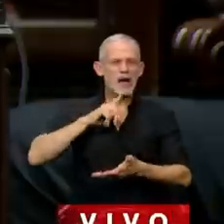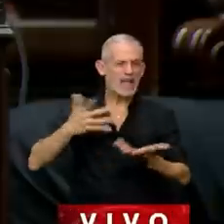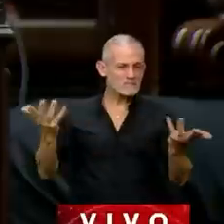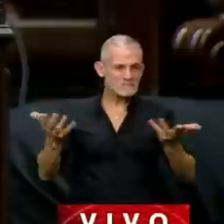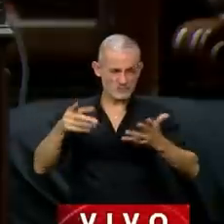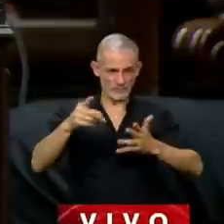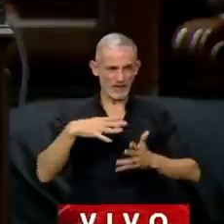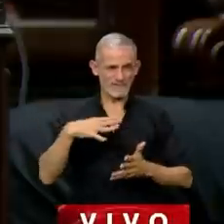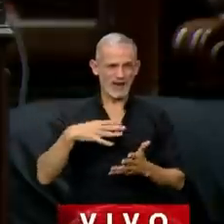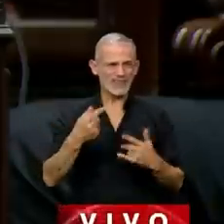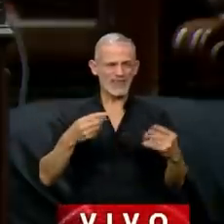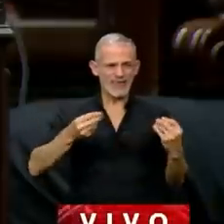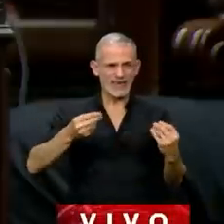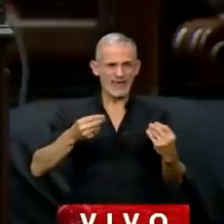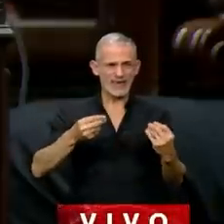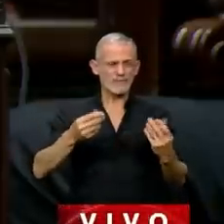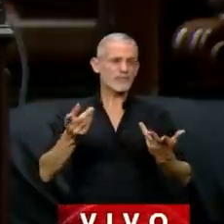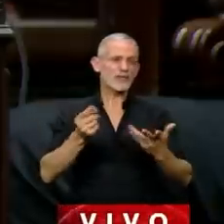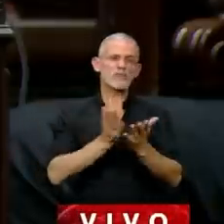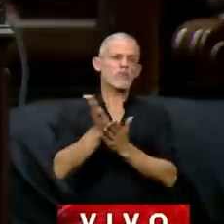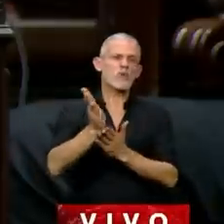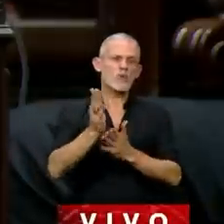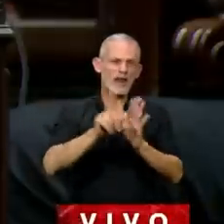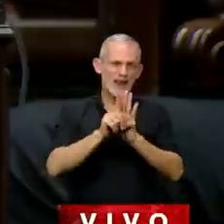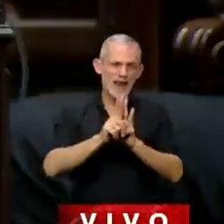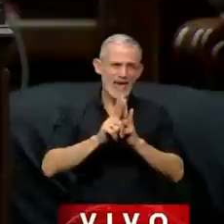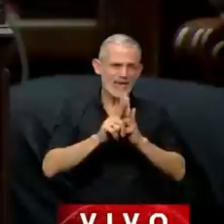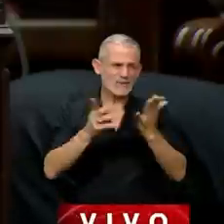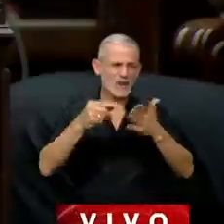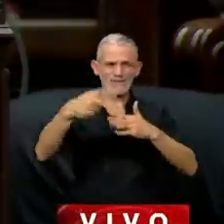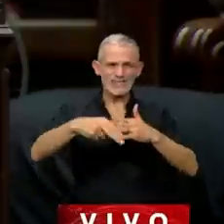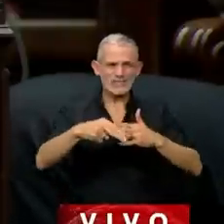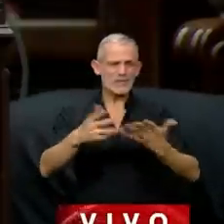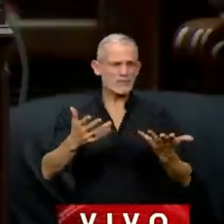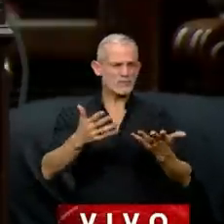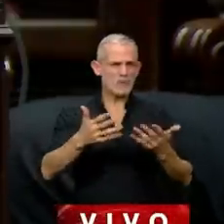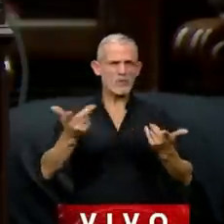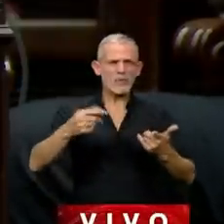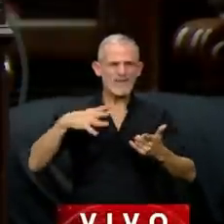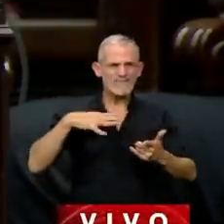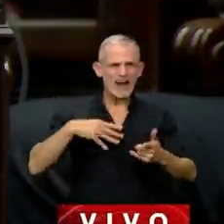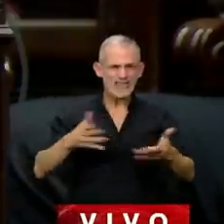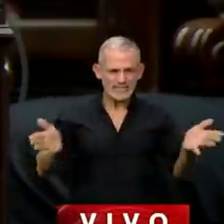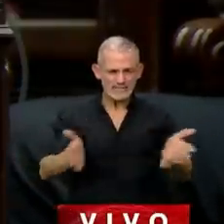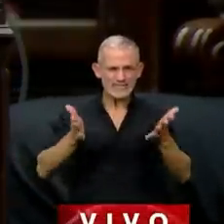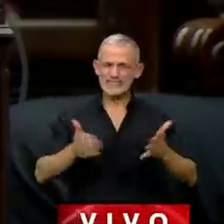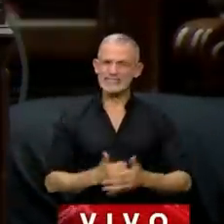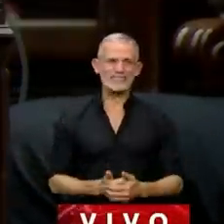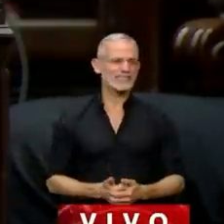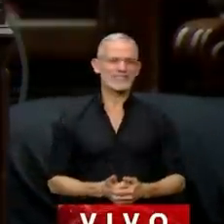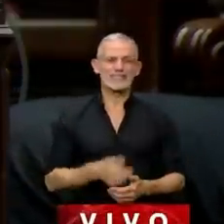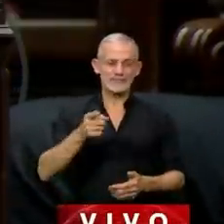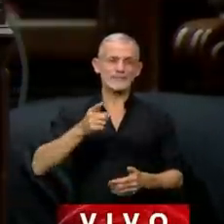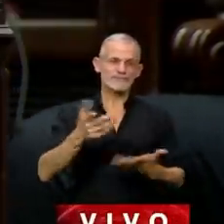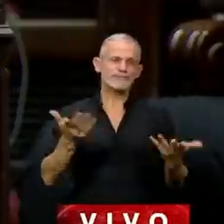la falta de permanencia de la ley y la carencia de los incentivos hacen que